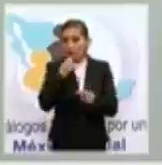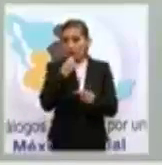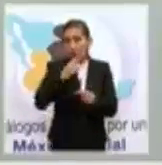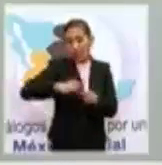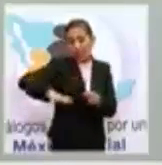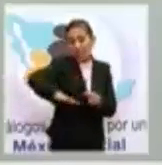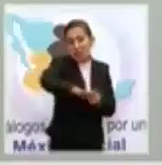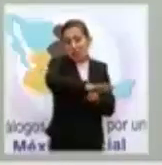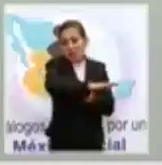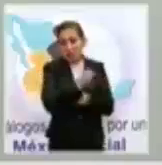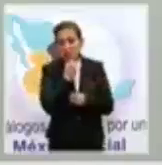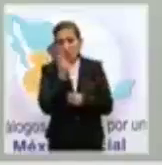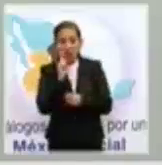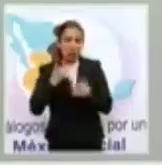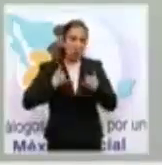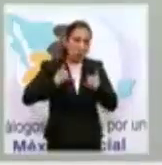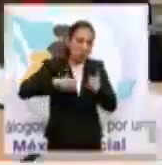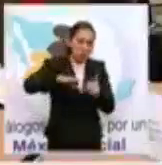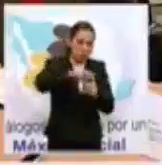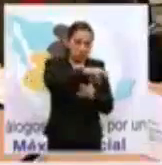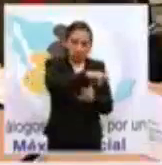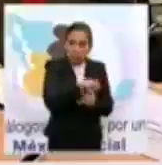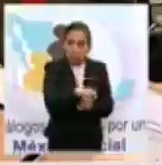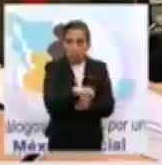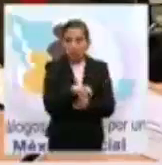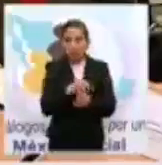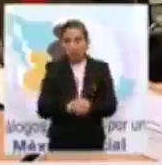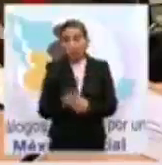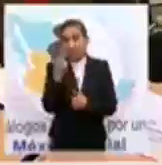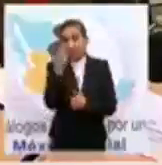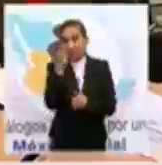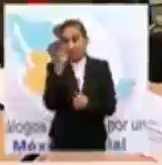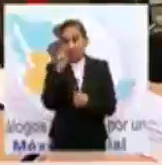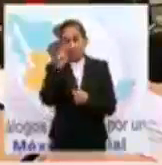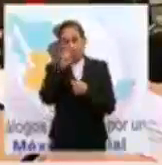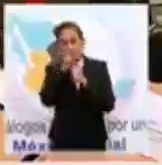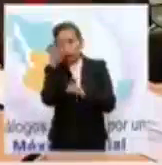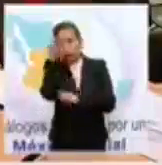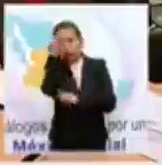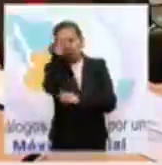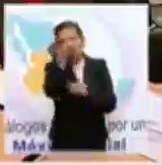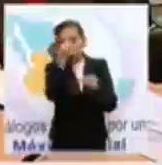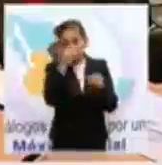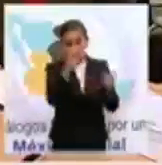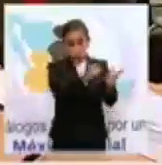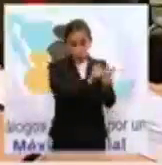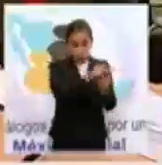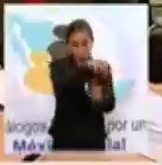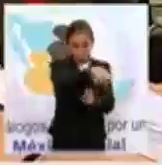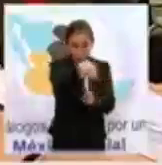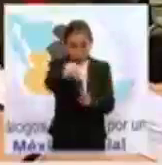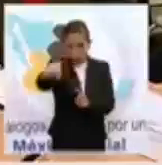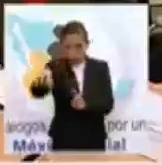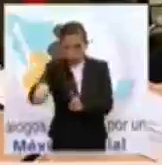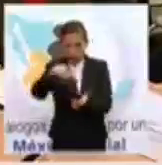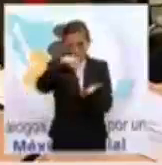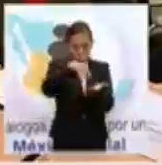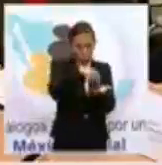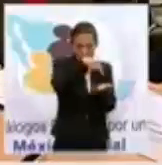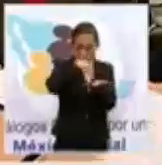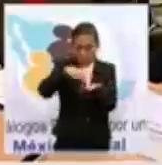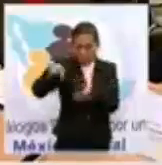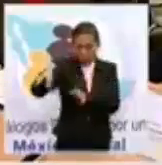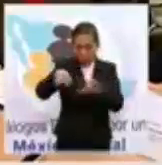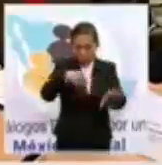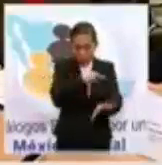niñas, niños y adolescentes. Y en esta perspectiva, en muchas de las comunidades y de las zonas